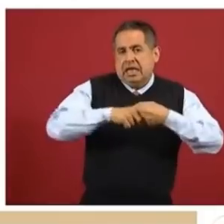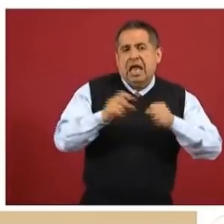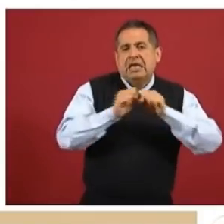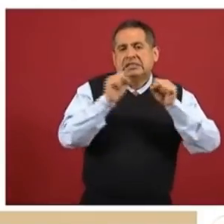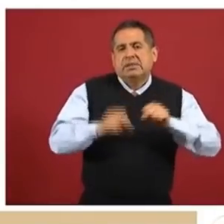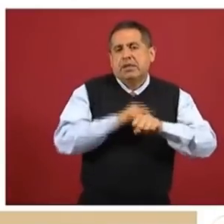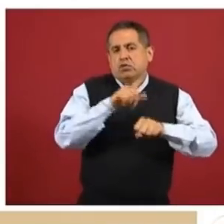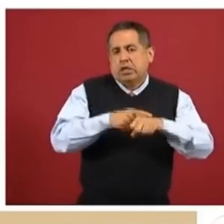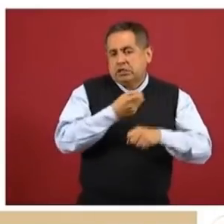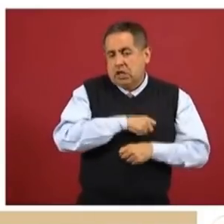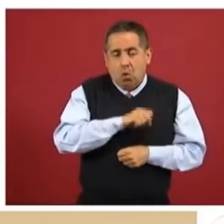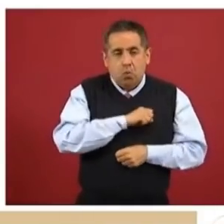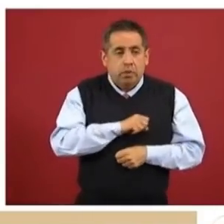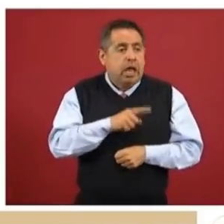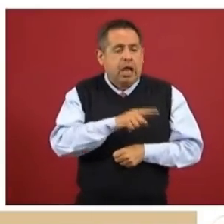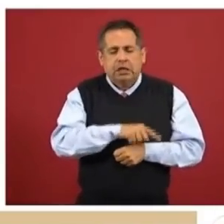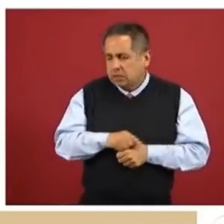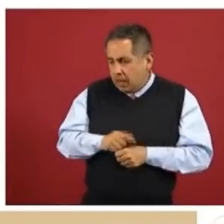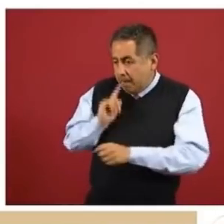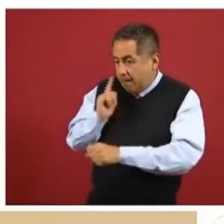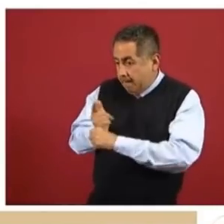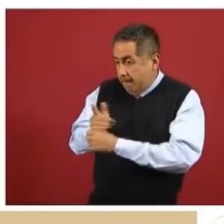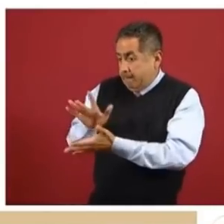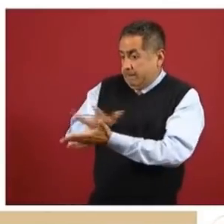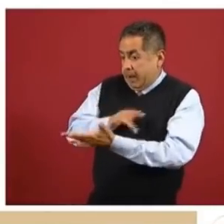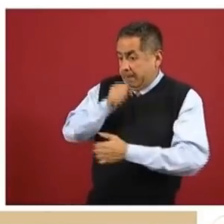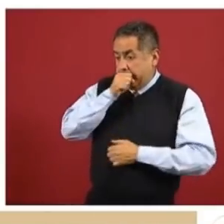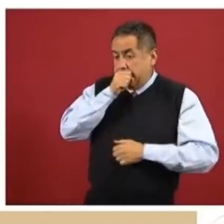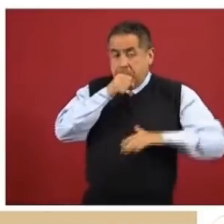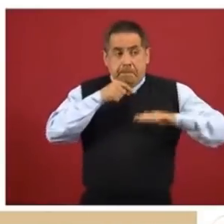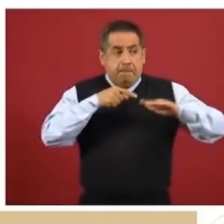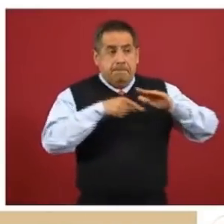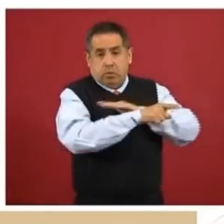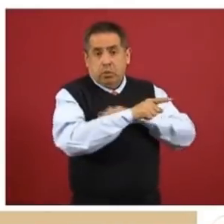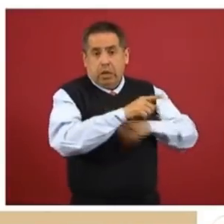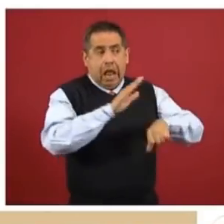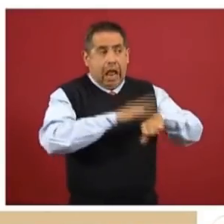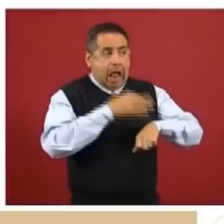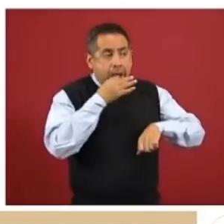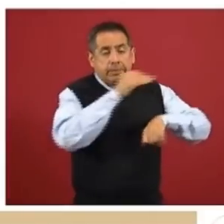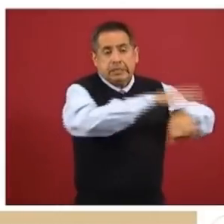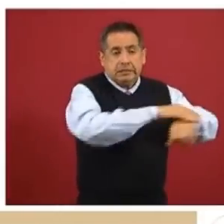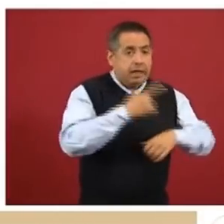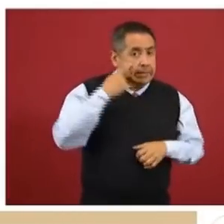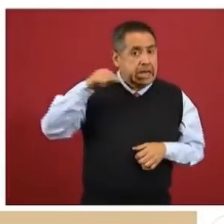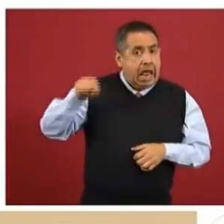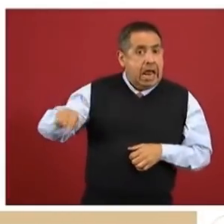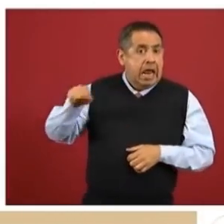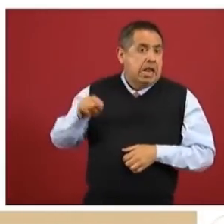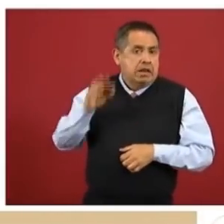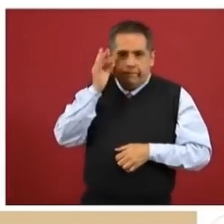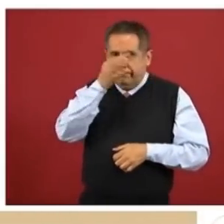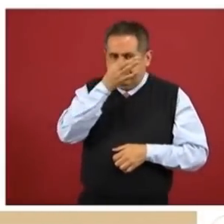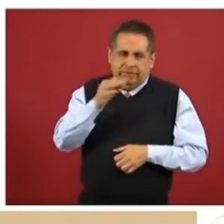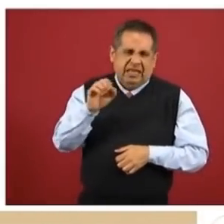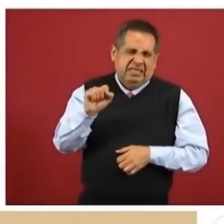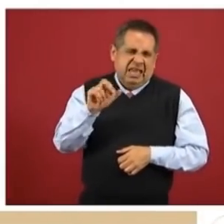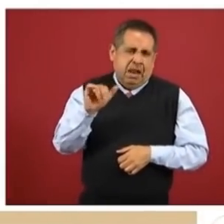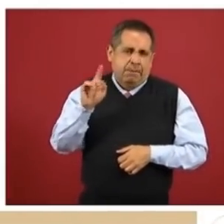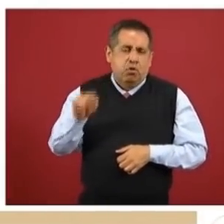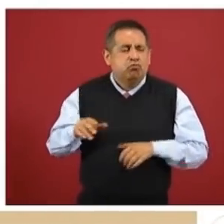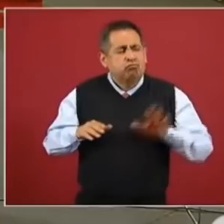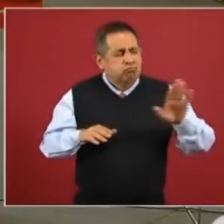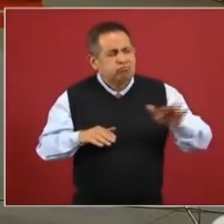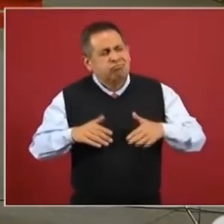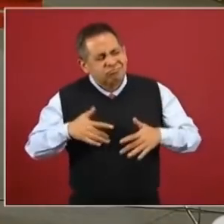A través de ellas se capta la información que las personas, cuando van a solicitar atención y dicen